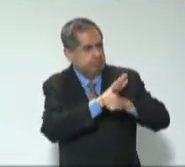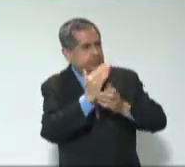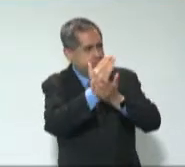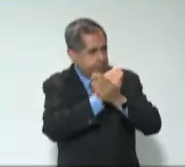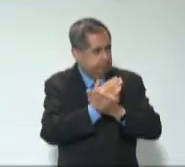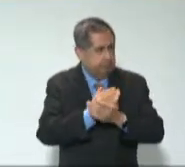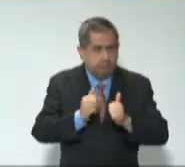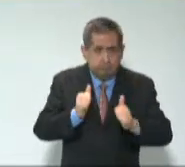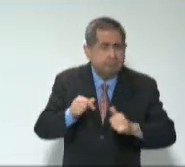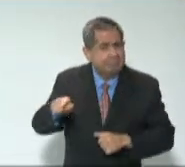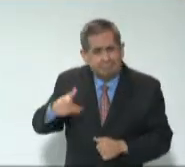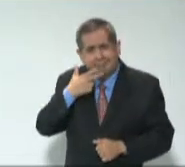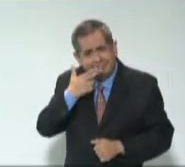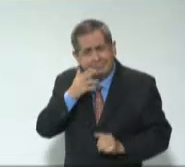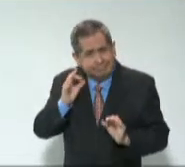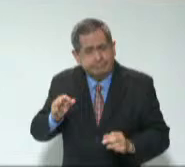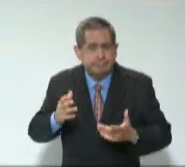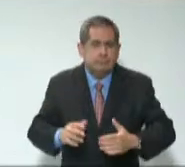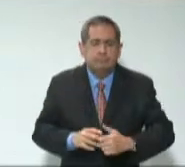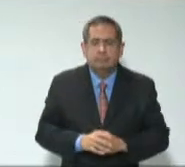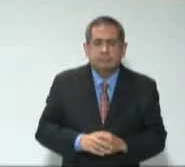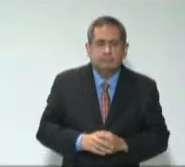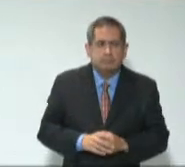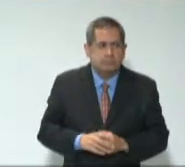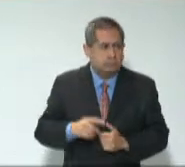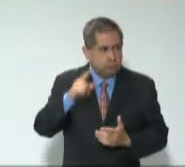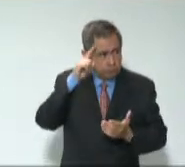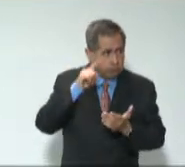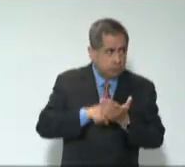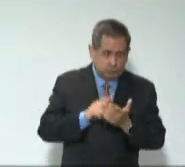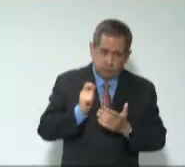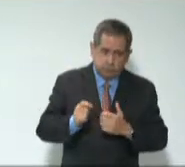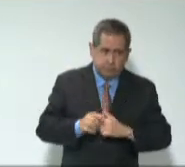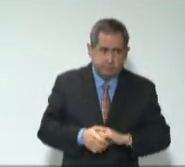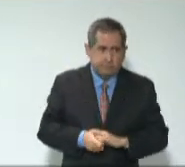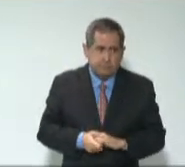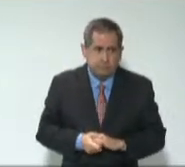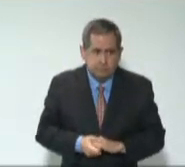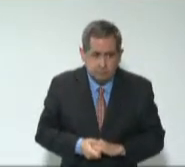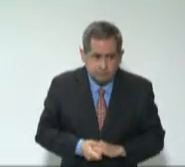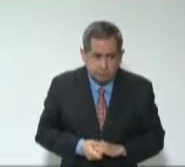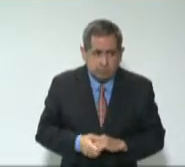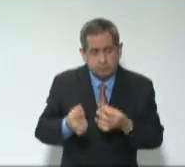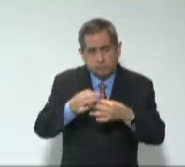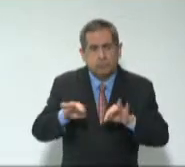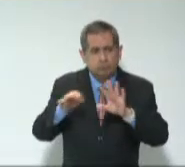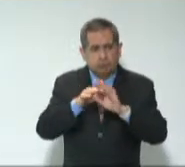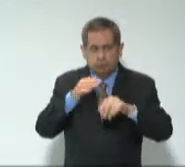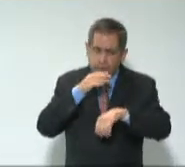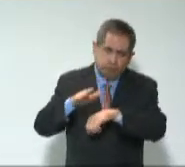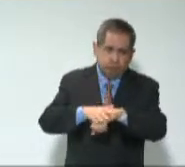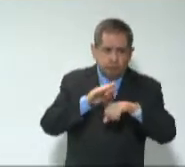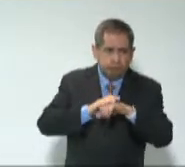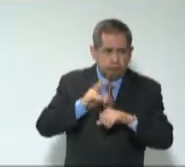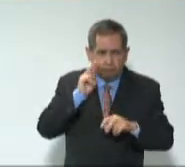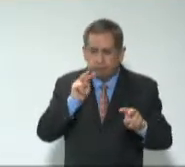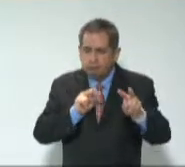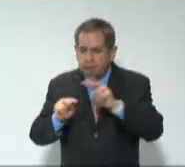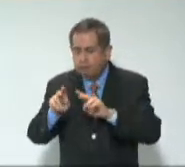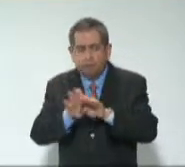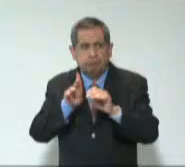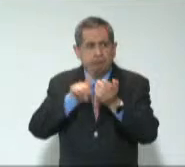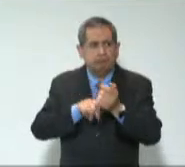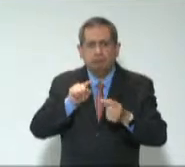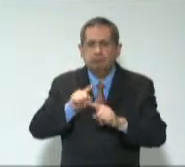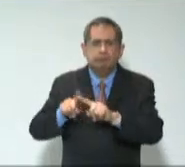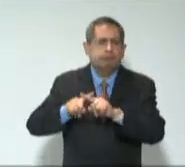eh eh creo que que que es importante recoger hacer un mapeo eh de todas